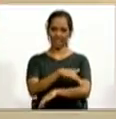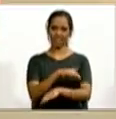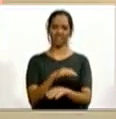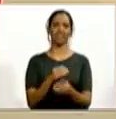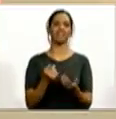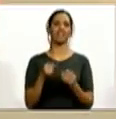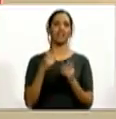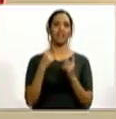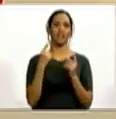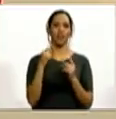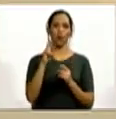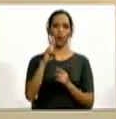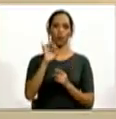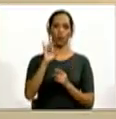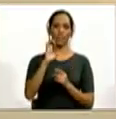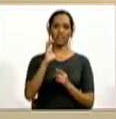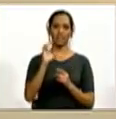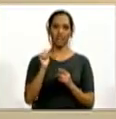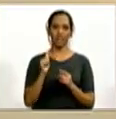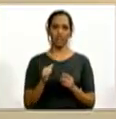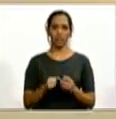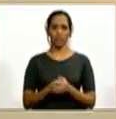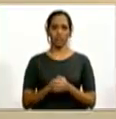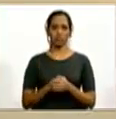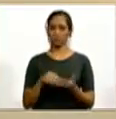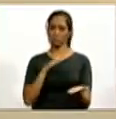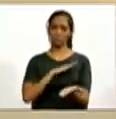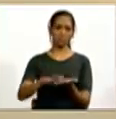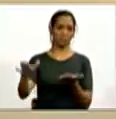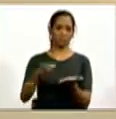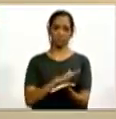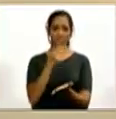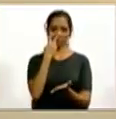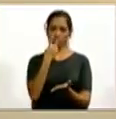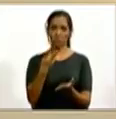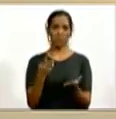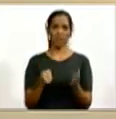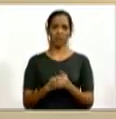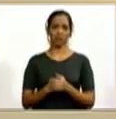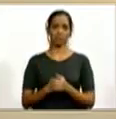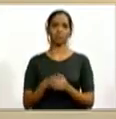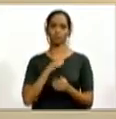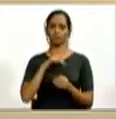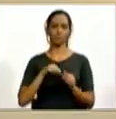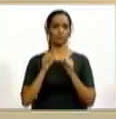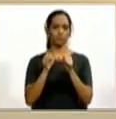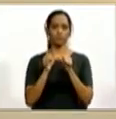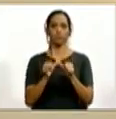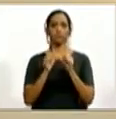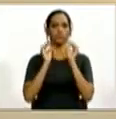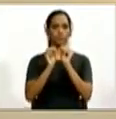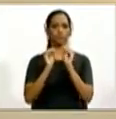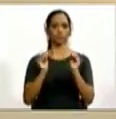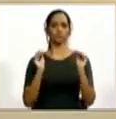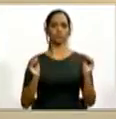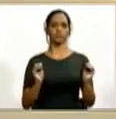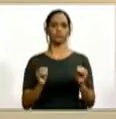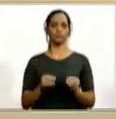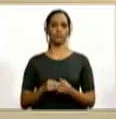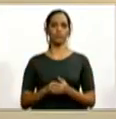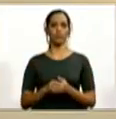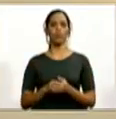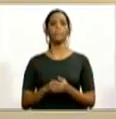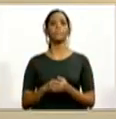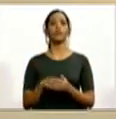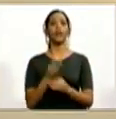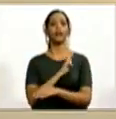Electrocutados. Ni han raspado, parece que no vieron el reportaje, pero bueno, nosotros seguiremos denunciando, y bueno, por las redes